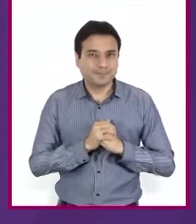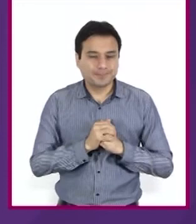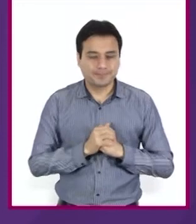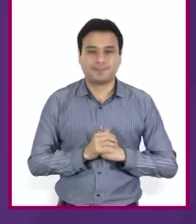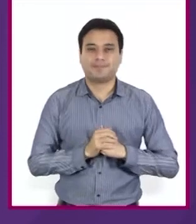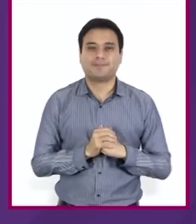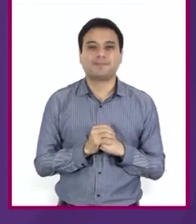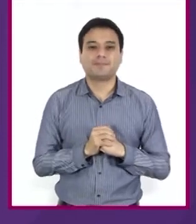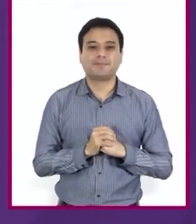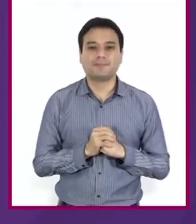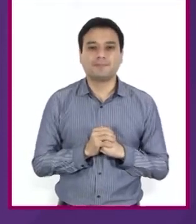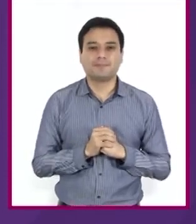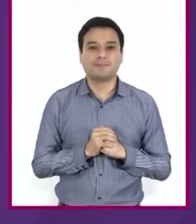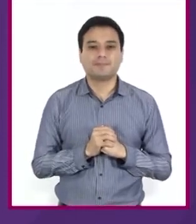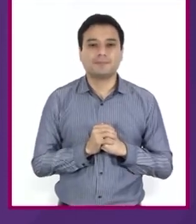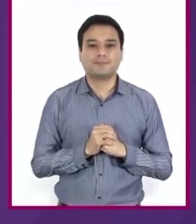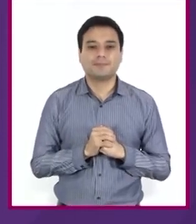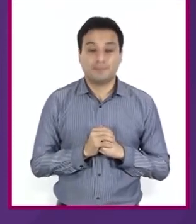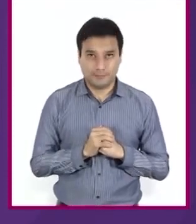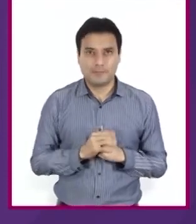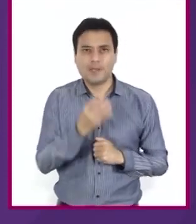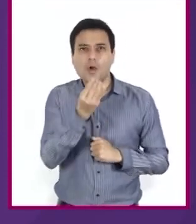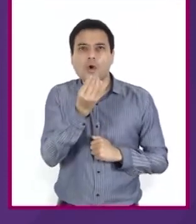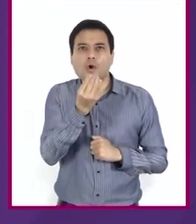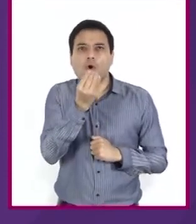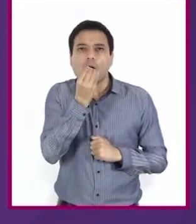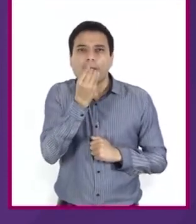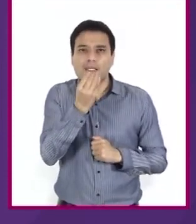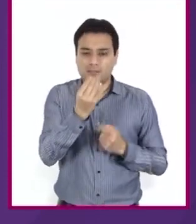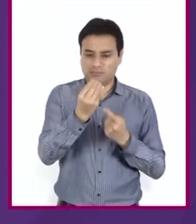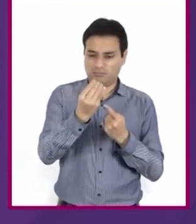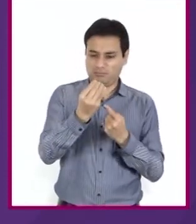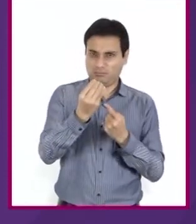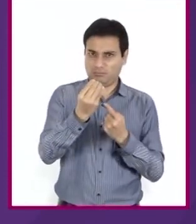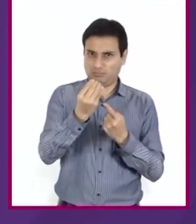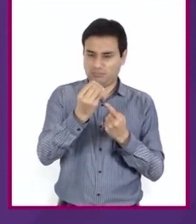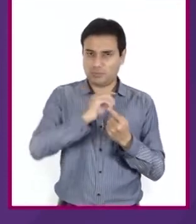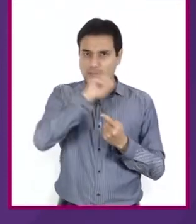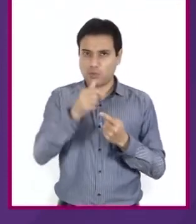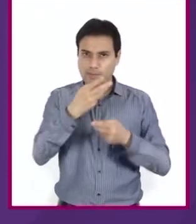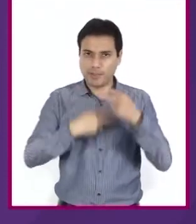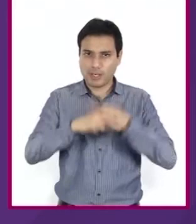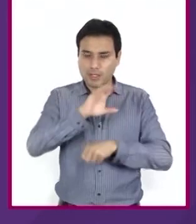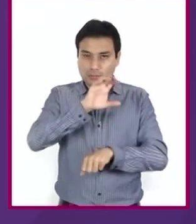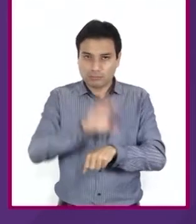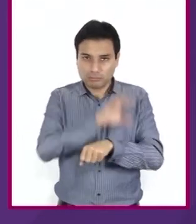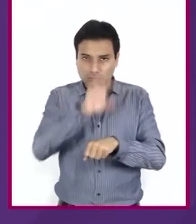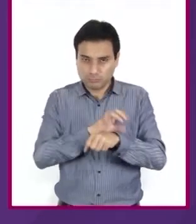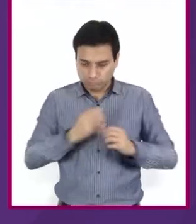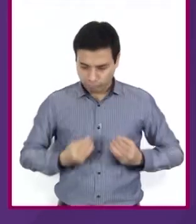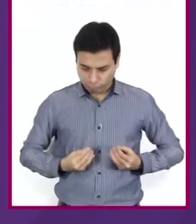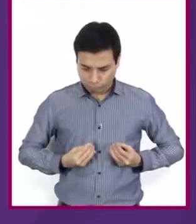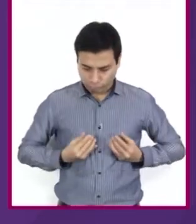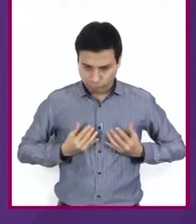¿Cuál es el aporte energético que los nutrimentos brindan a nuestro cuerpo?